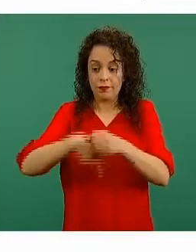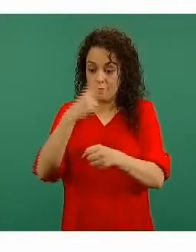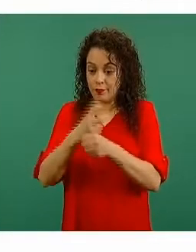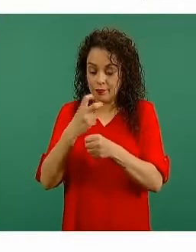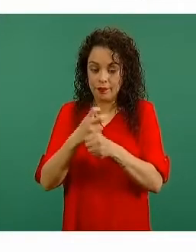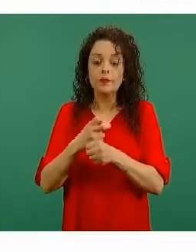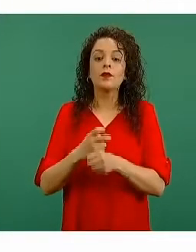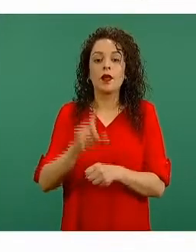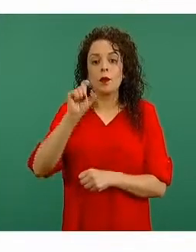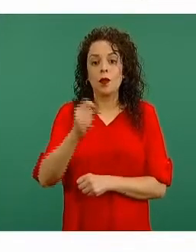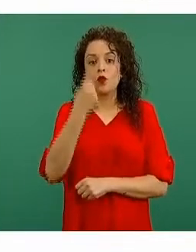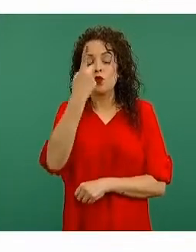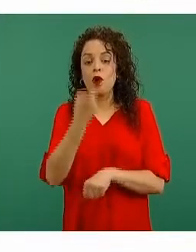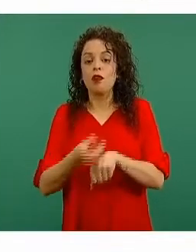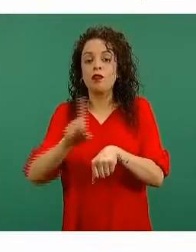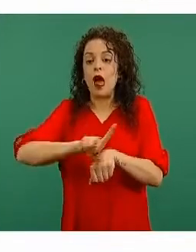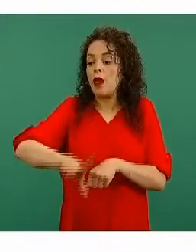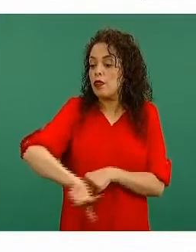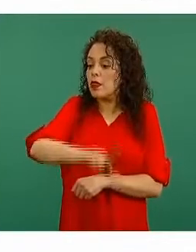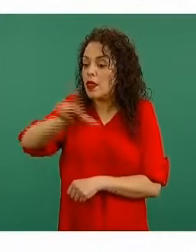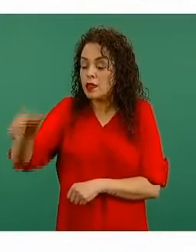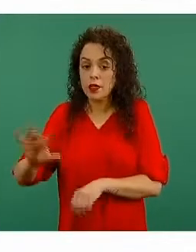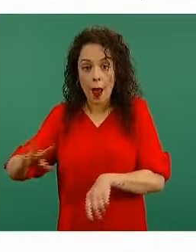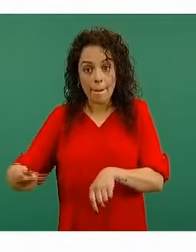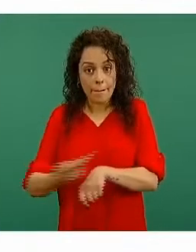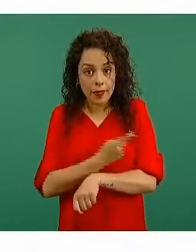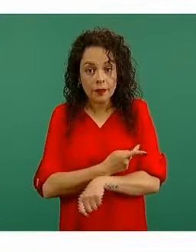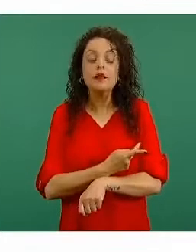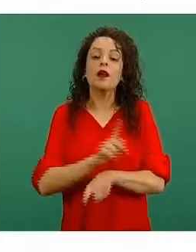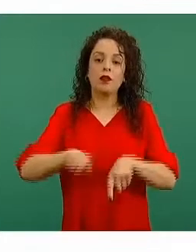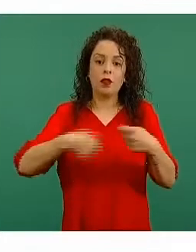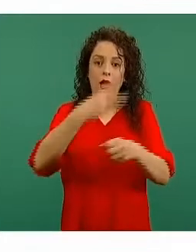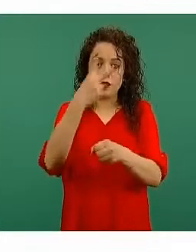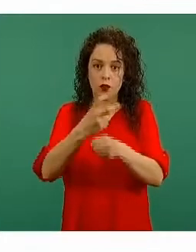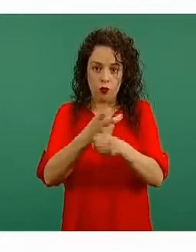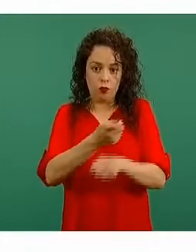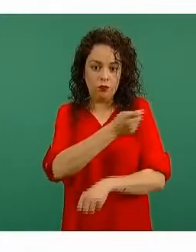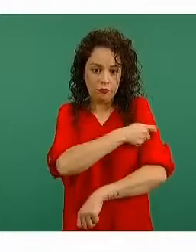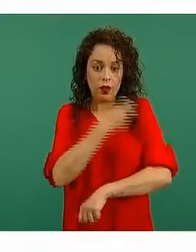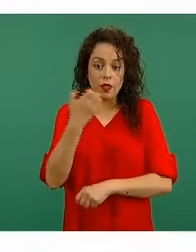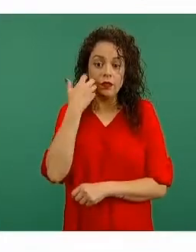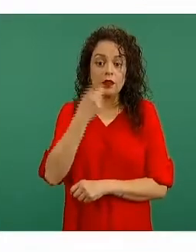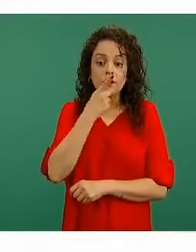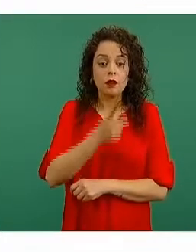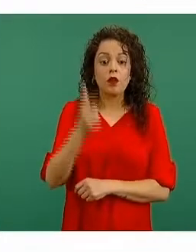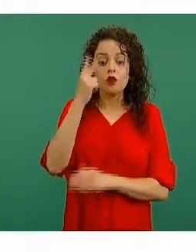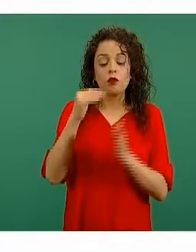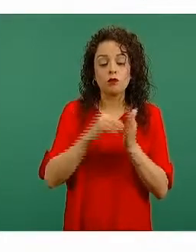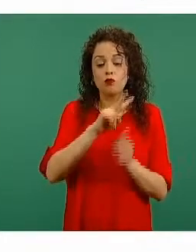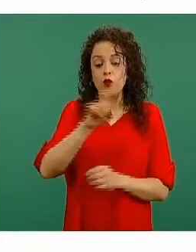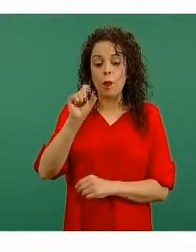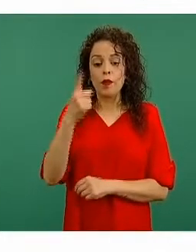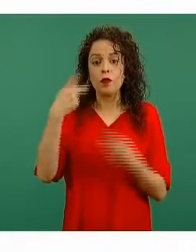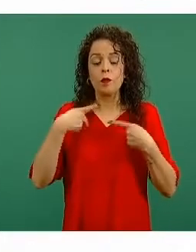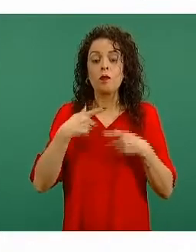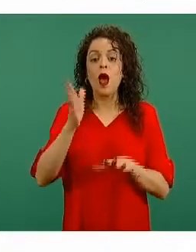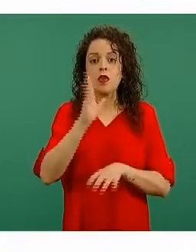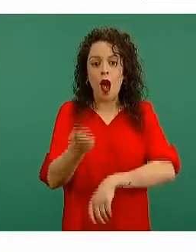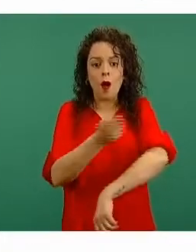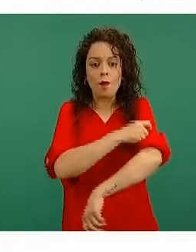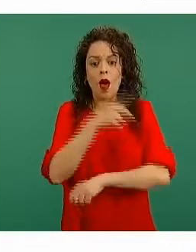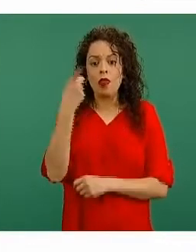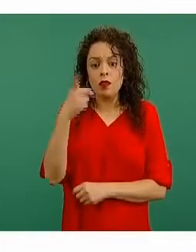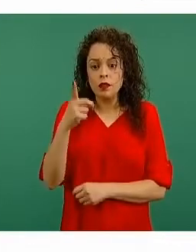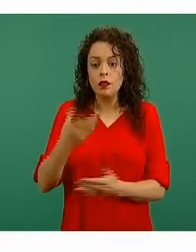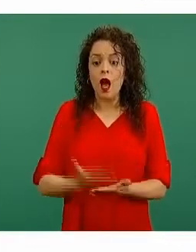21 días después, de modo que 2,221 personas ya se habían vacunado en diciembre y ahora